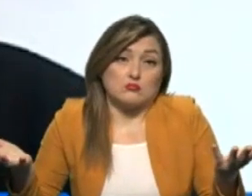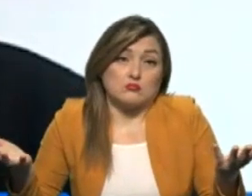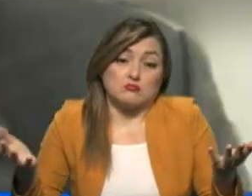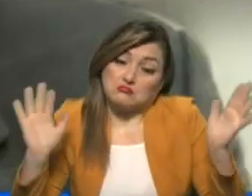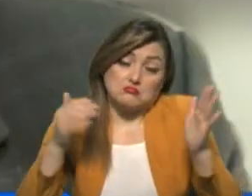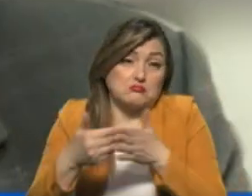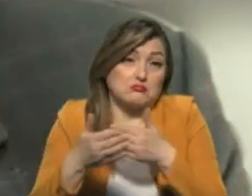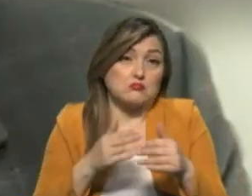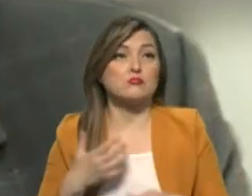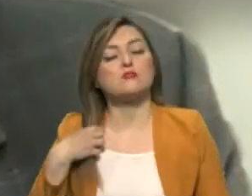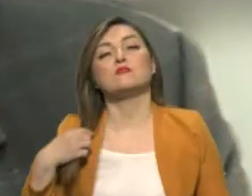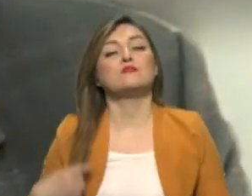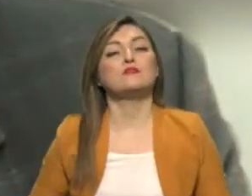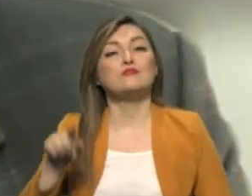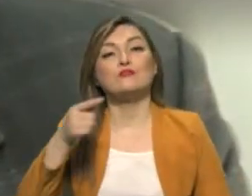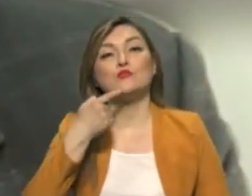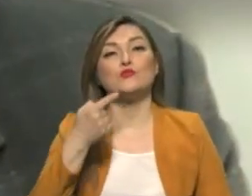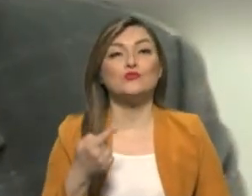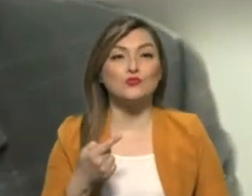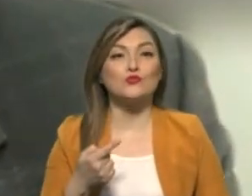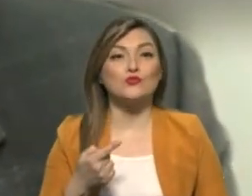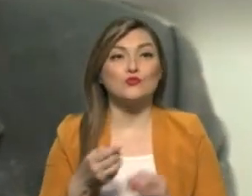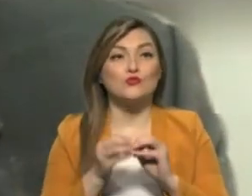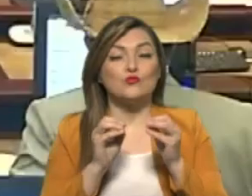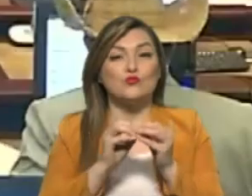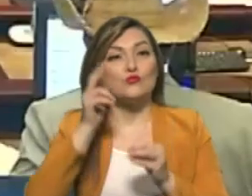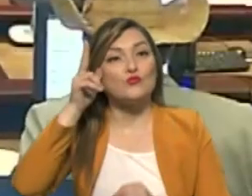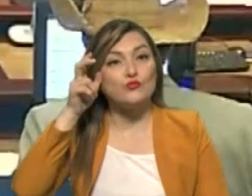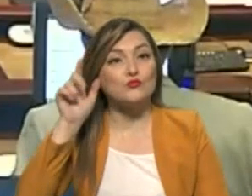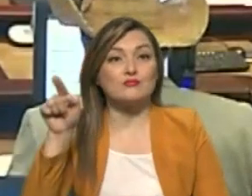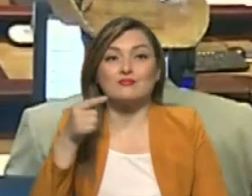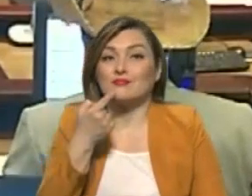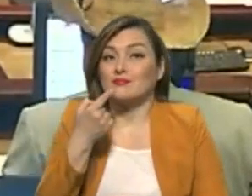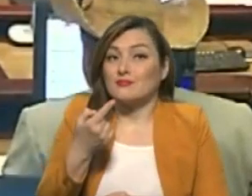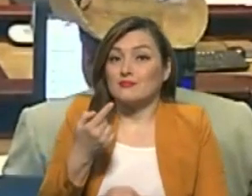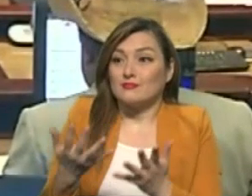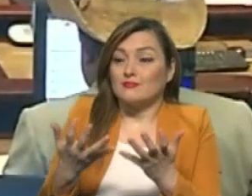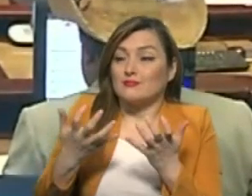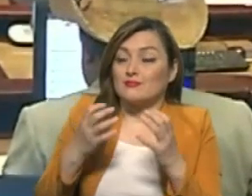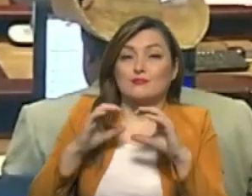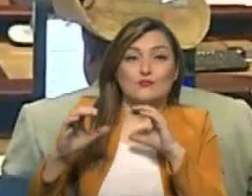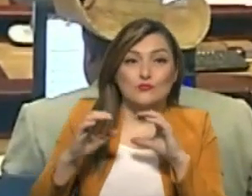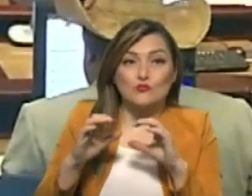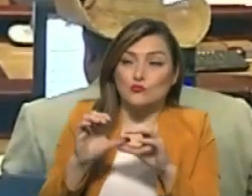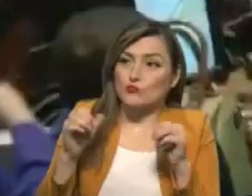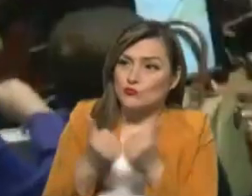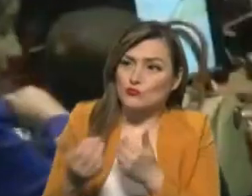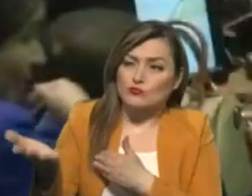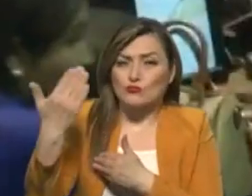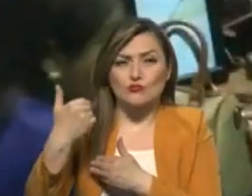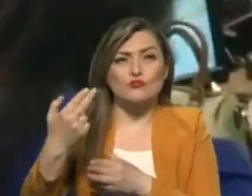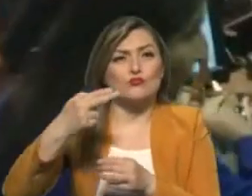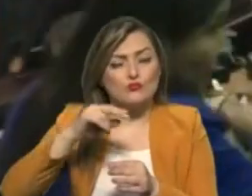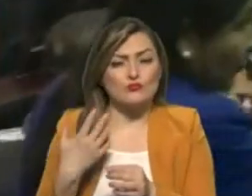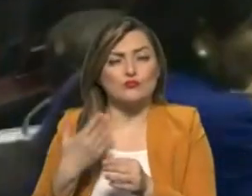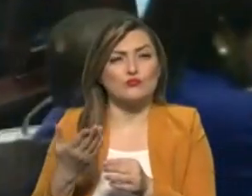así será. Herrera va más allá y señala también al movimiento Creo. Asegura que han tratado de convencer a sus asambleístas,